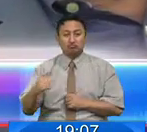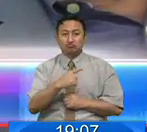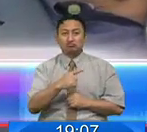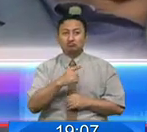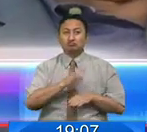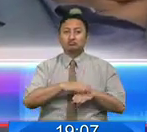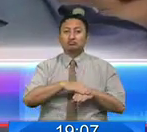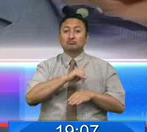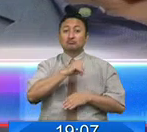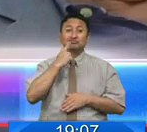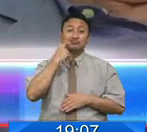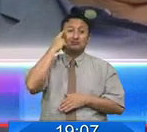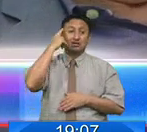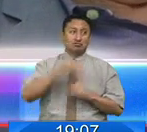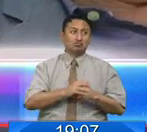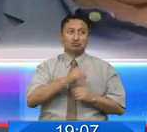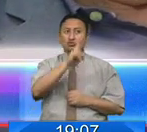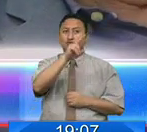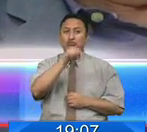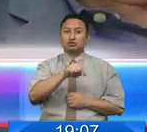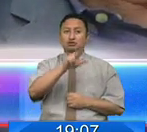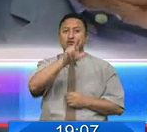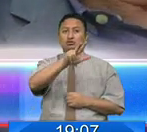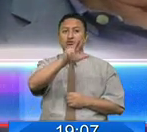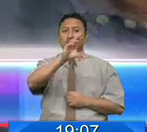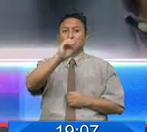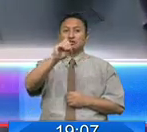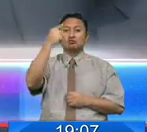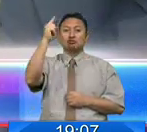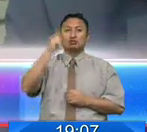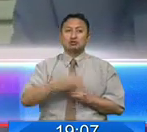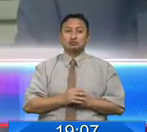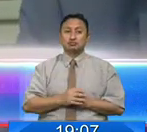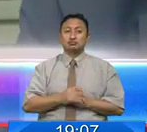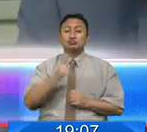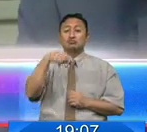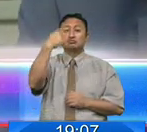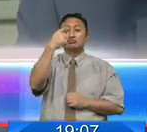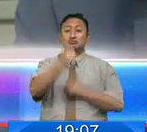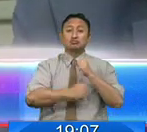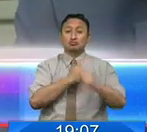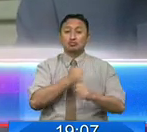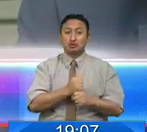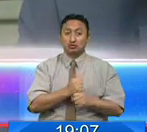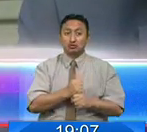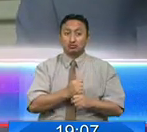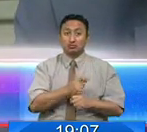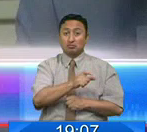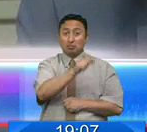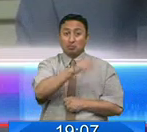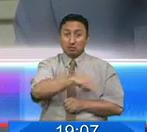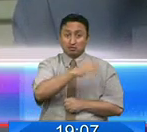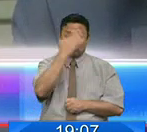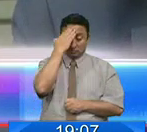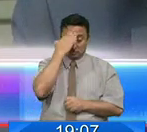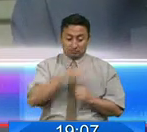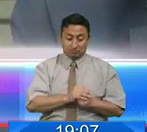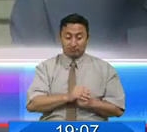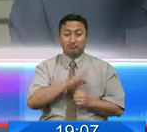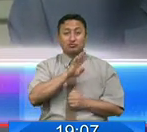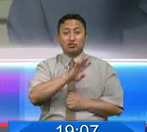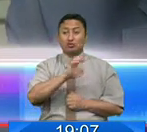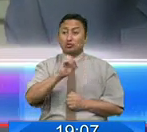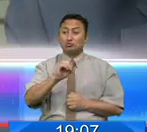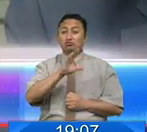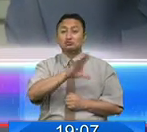a correa dos mil trescientos dos mil cuatrocientos millones de dólares y el próximo año en la nueva para y lo saben los trabajadores habrá que invertir 400